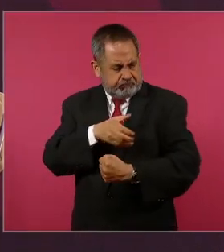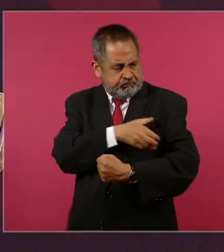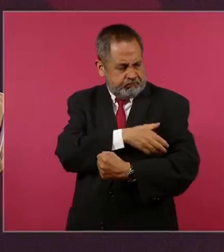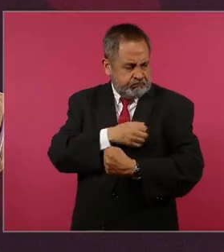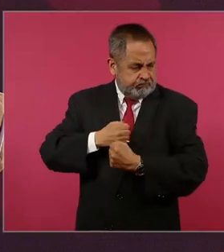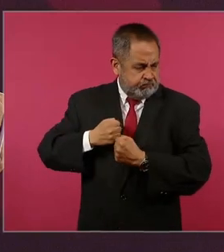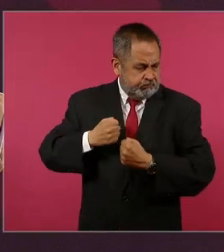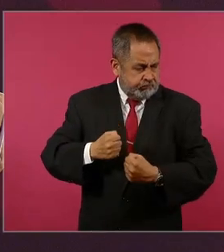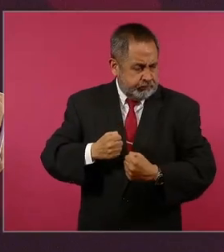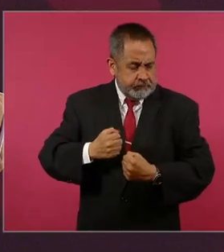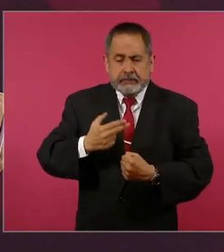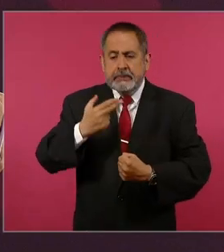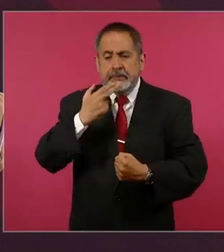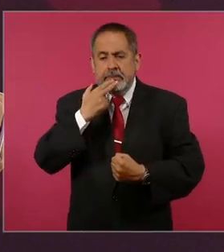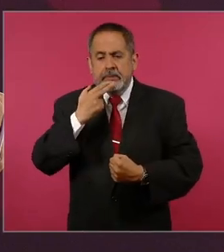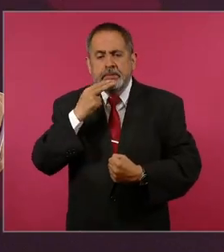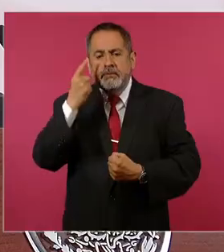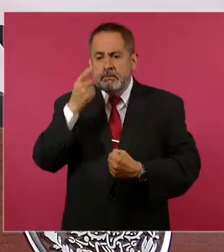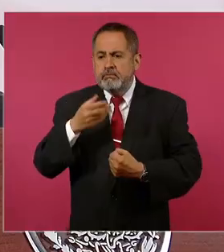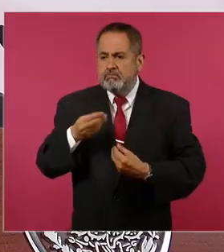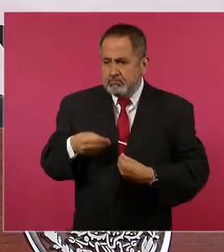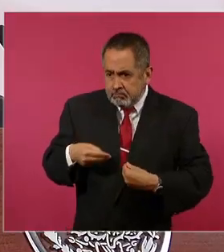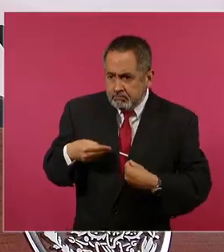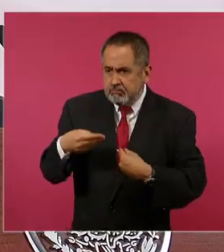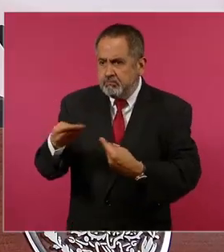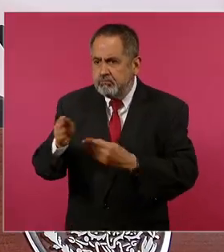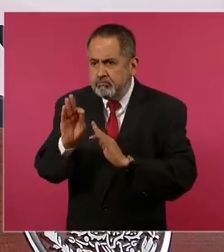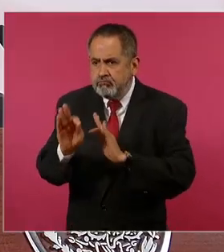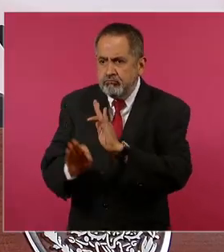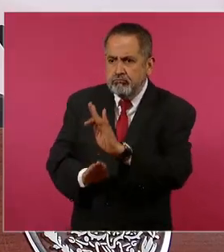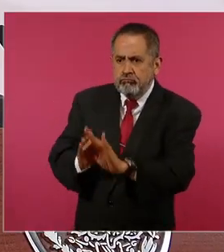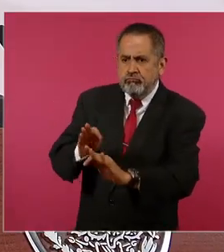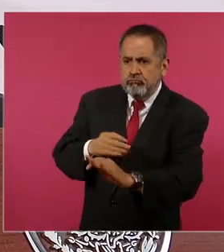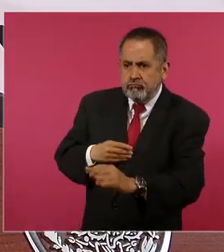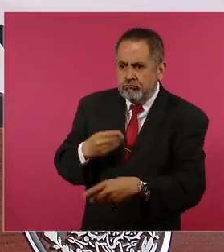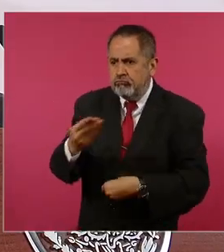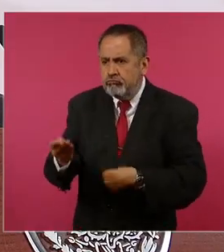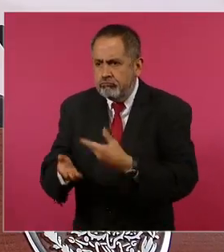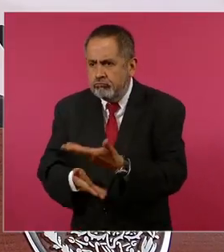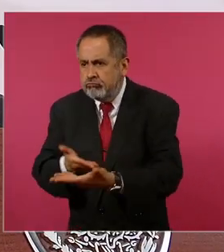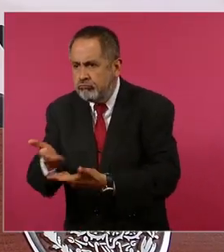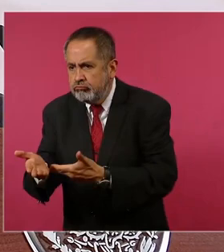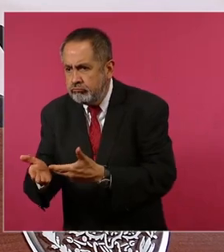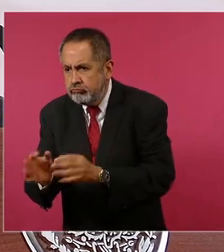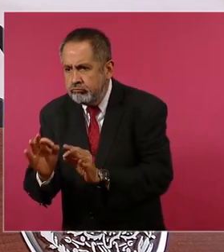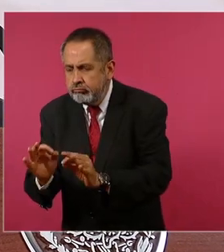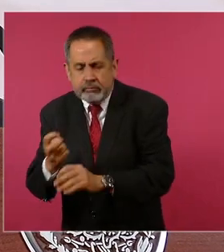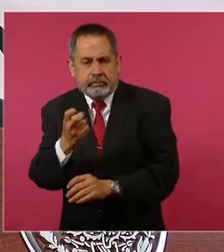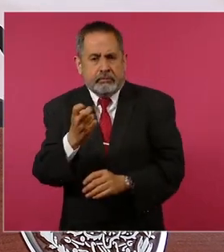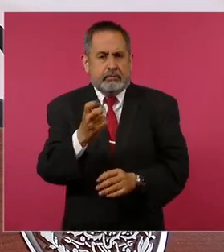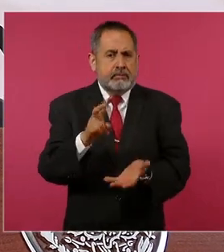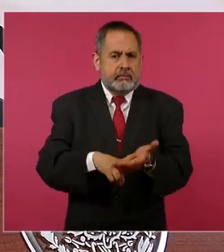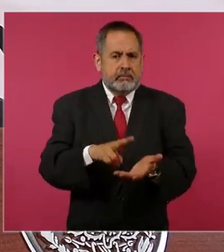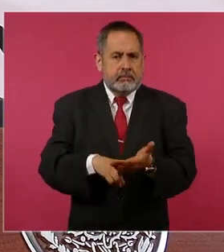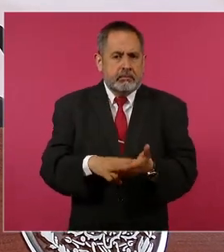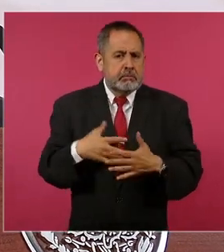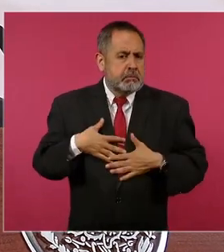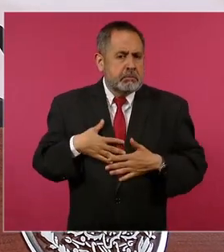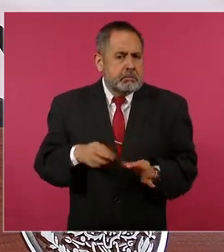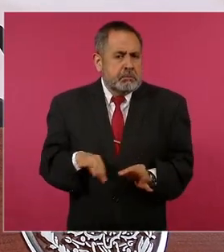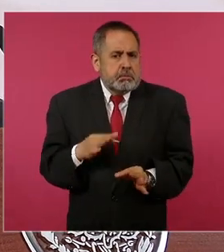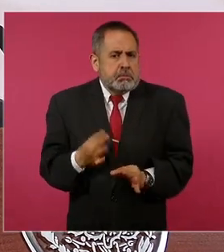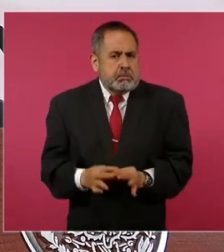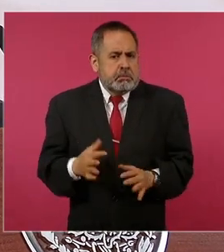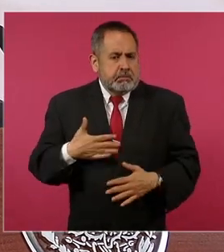virtud cuando se pone al servicio de los demás. Y yo considero que ya cumplí con